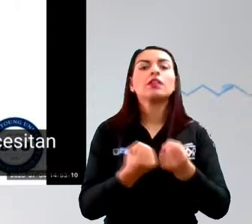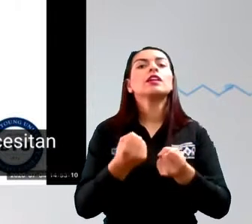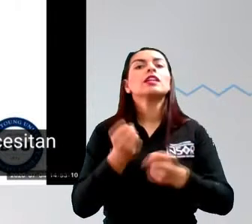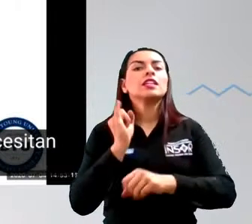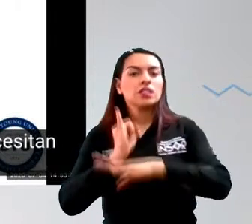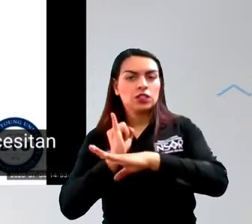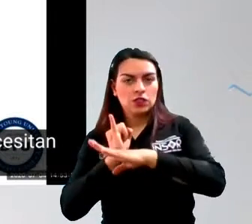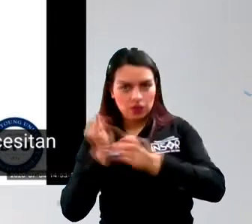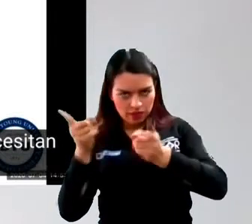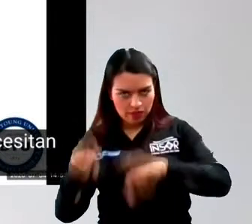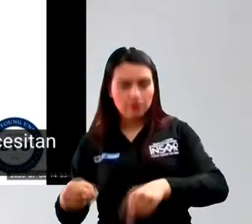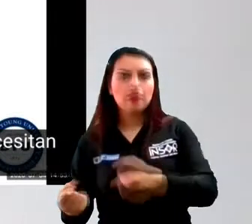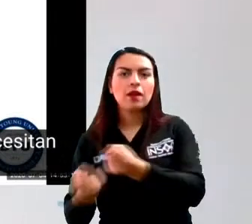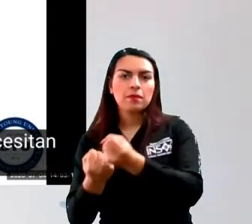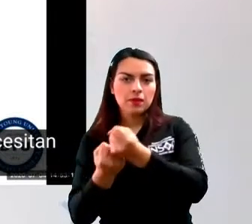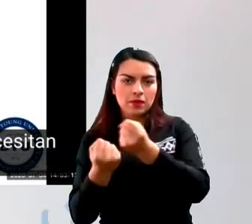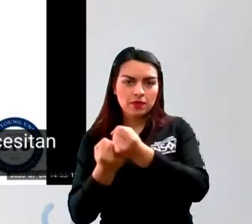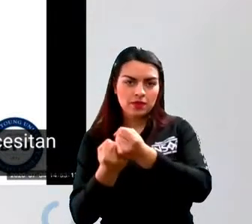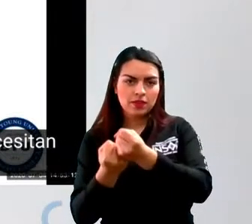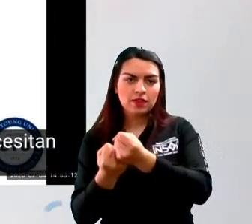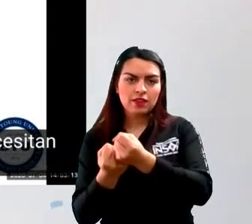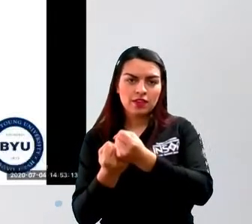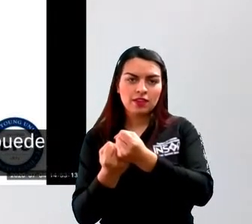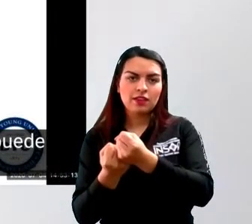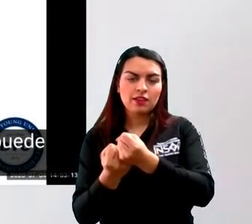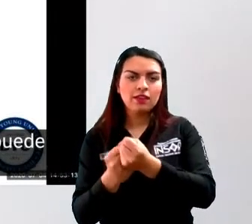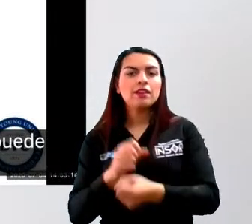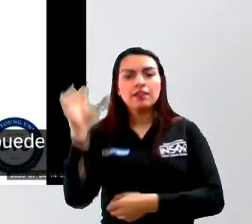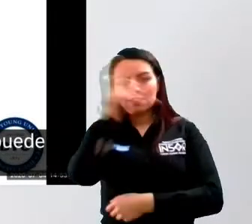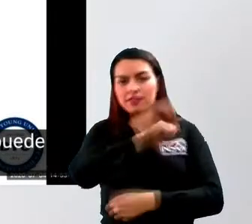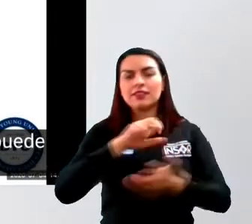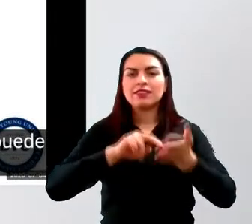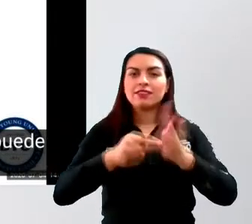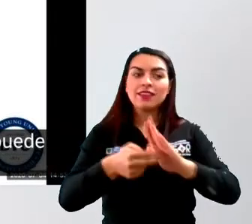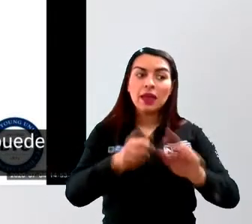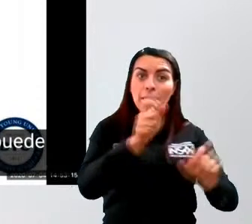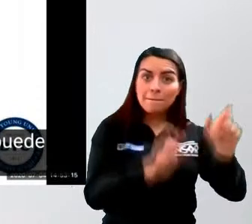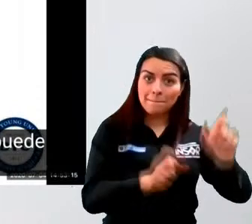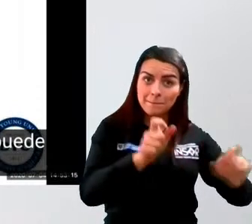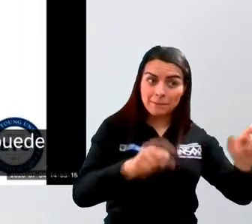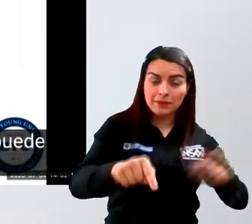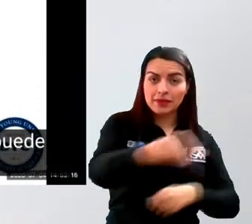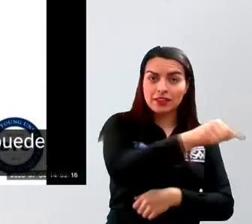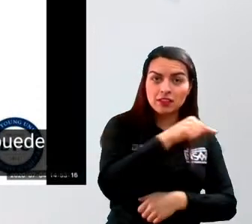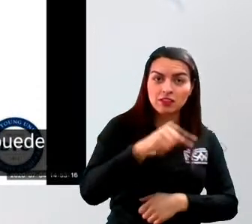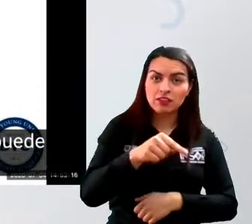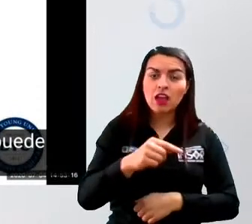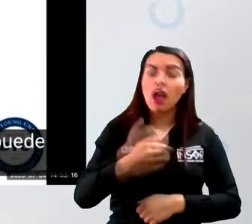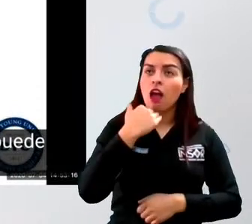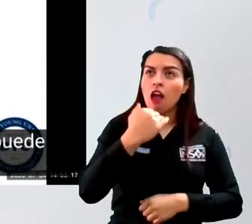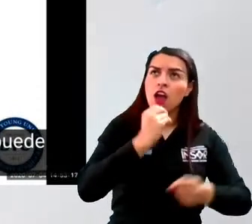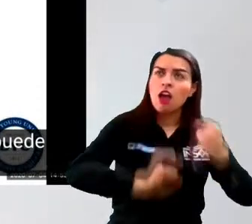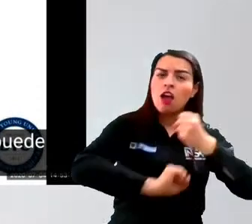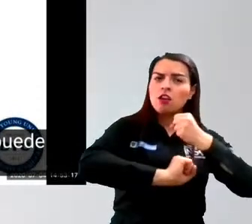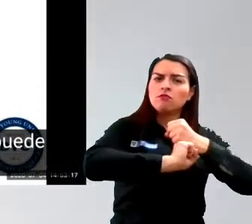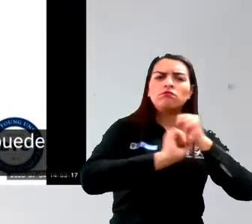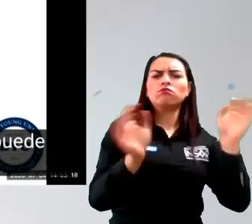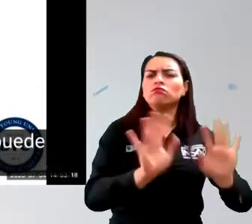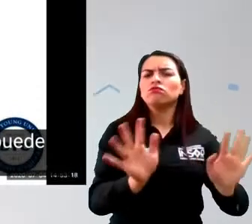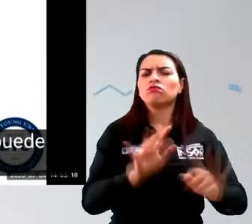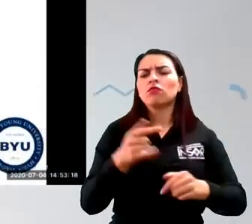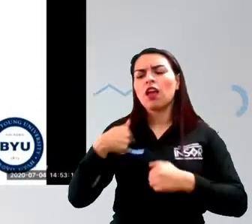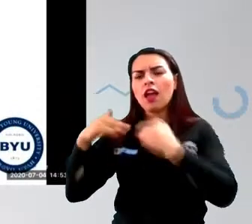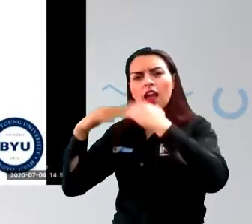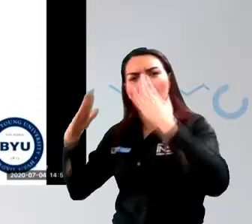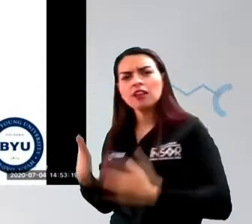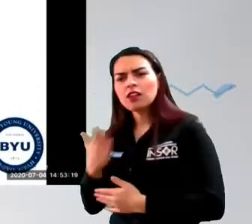apoyo comunitario personal, por lo que algunas personas no necesitan tanto apoyo en el curso porque tienen personas en casa,